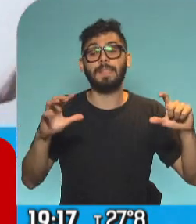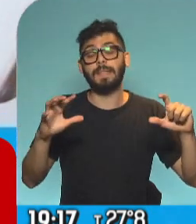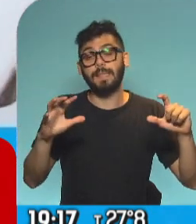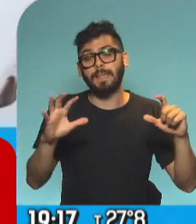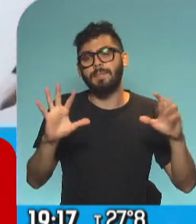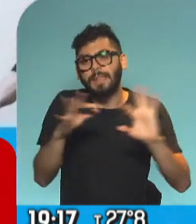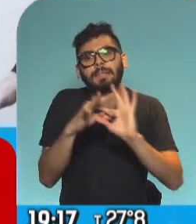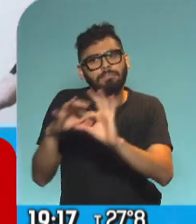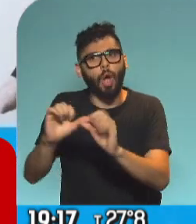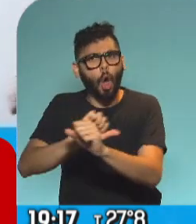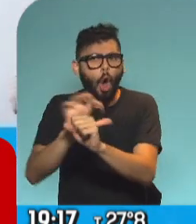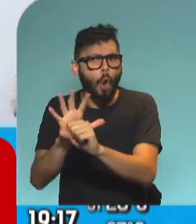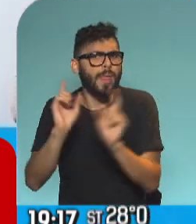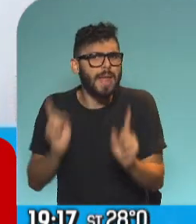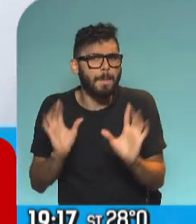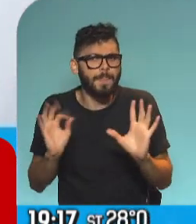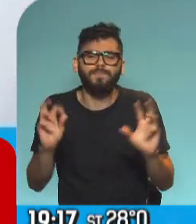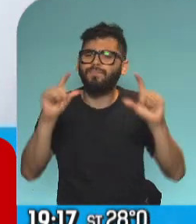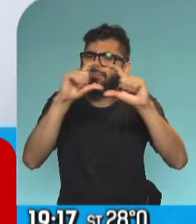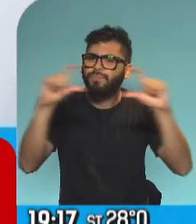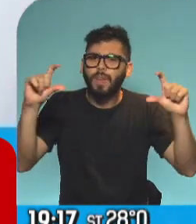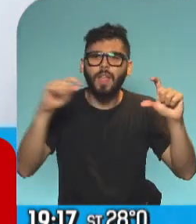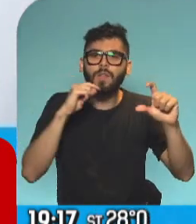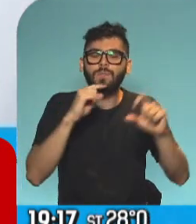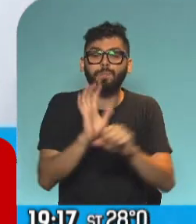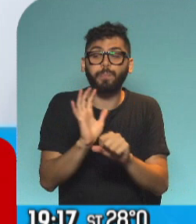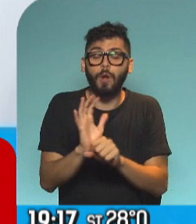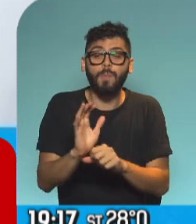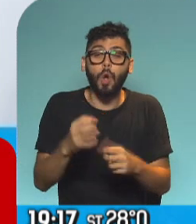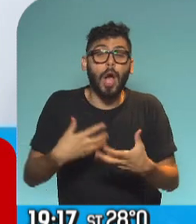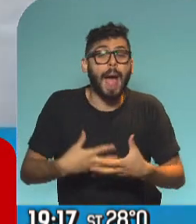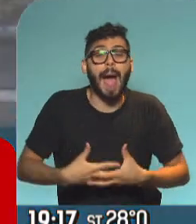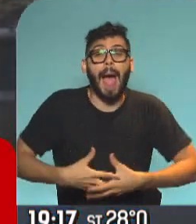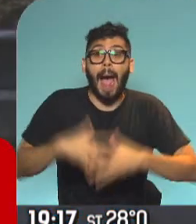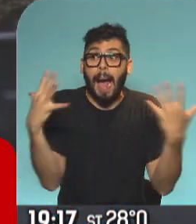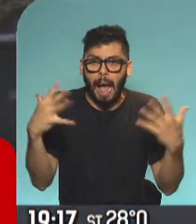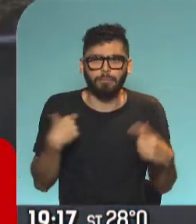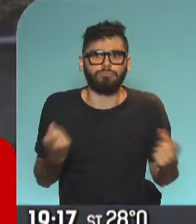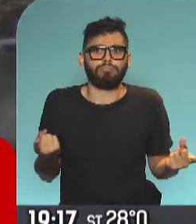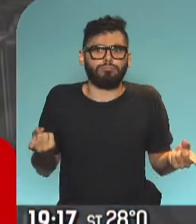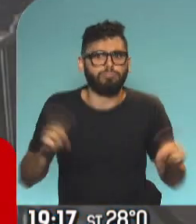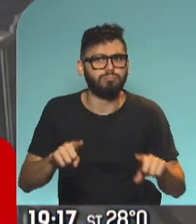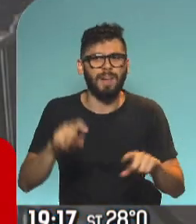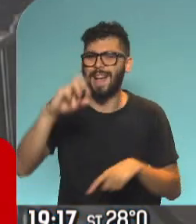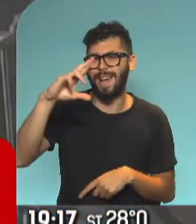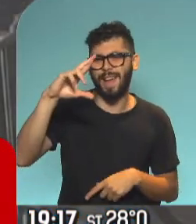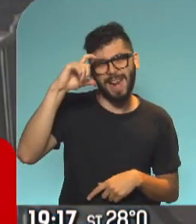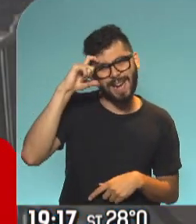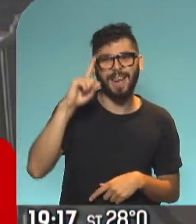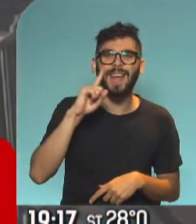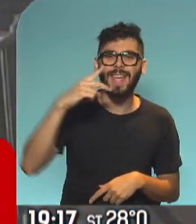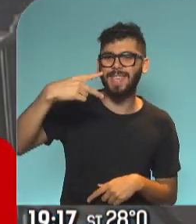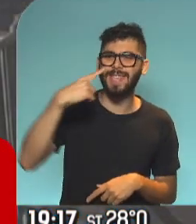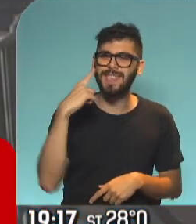el COVID-19 y con la pandemia. El gran reinicio es el lema de este encuentro, en el que va